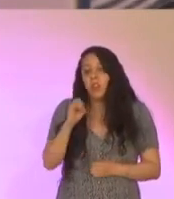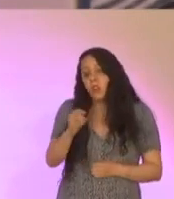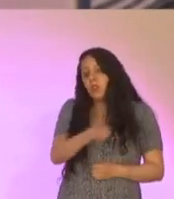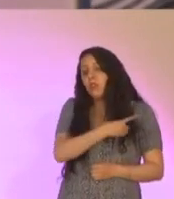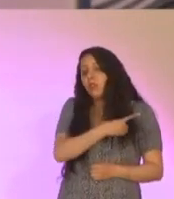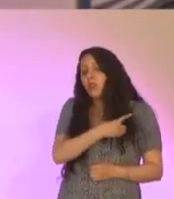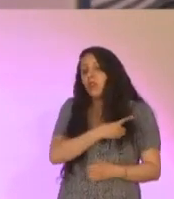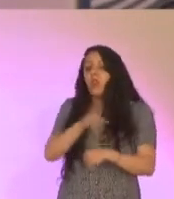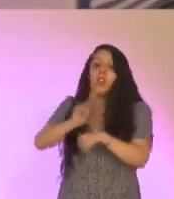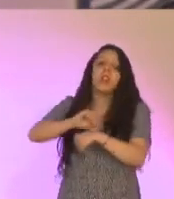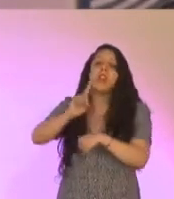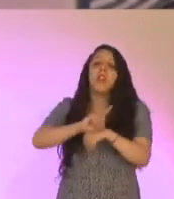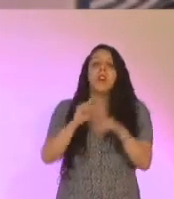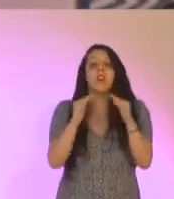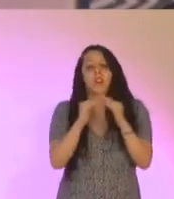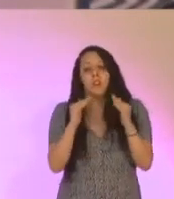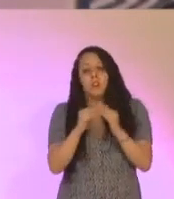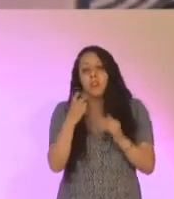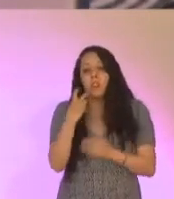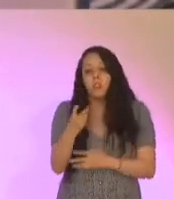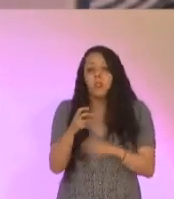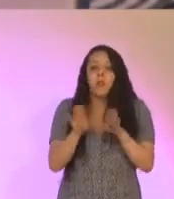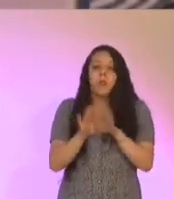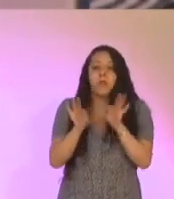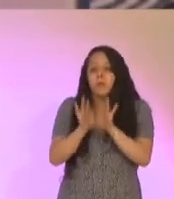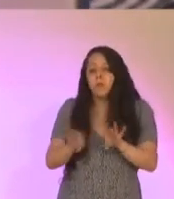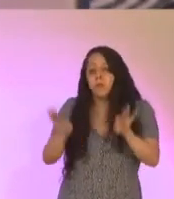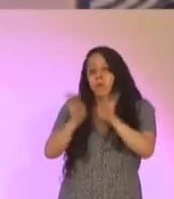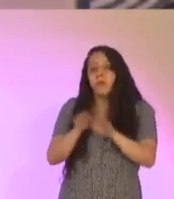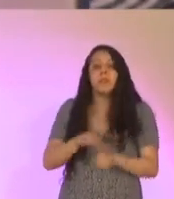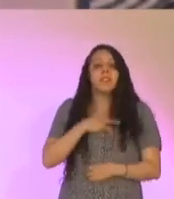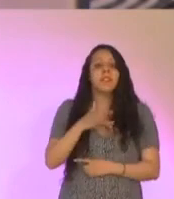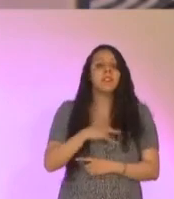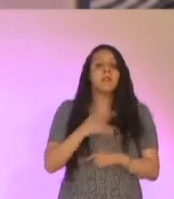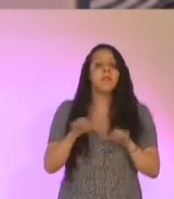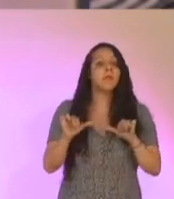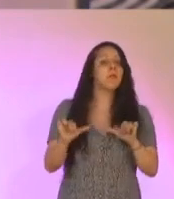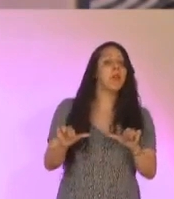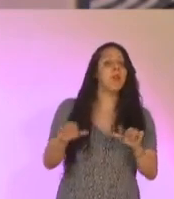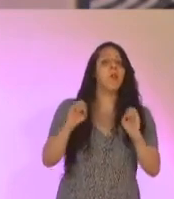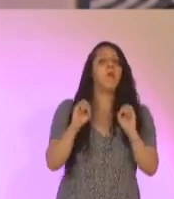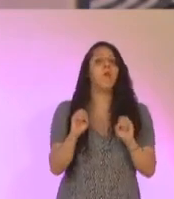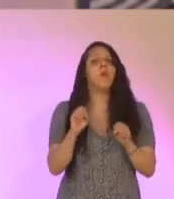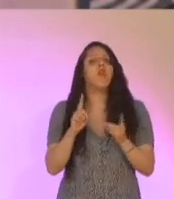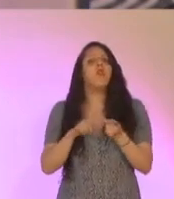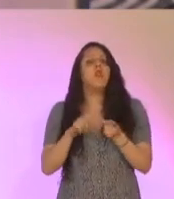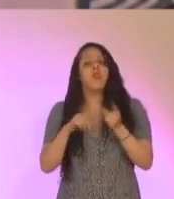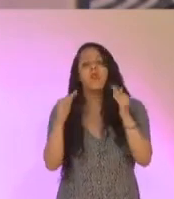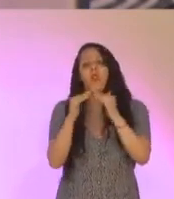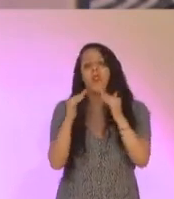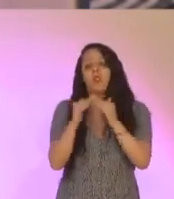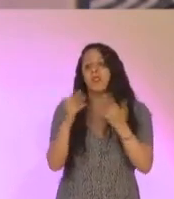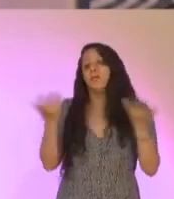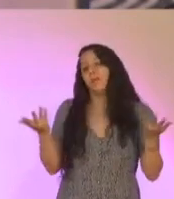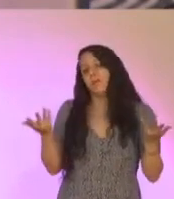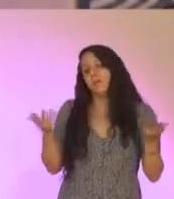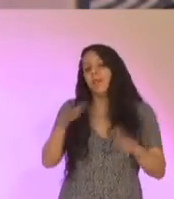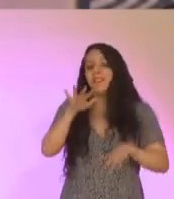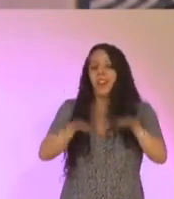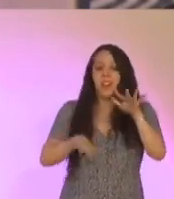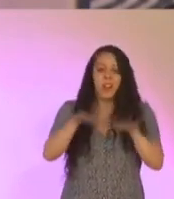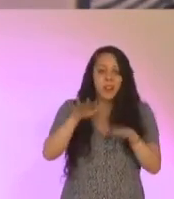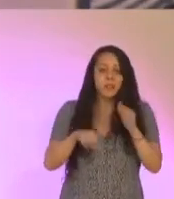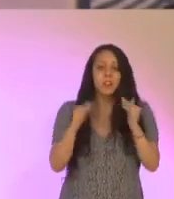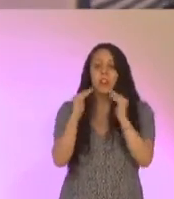importante es estar cómodo dentro de nuestra casa no habíamos muchos que agarramos la casa